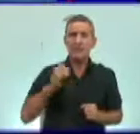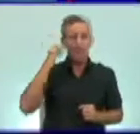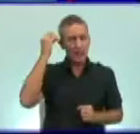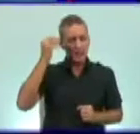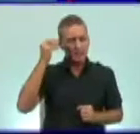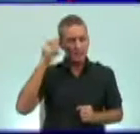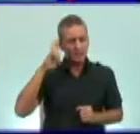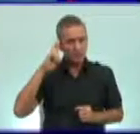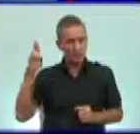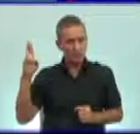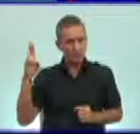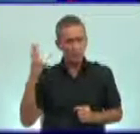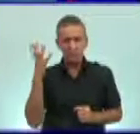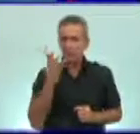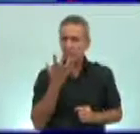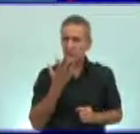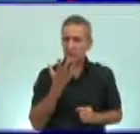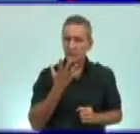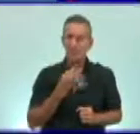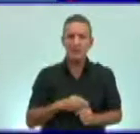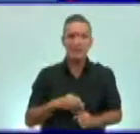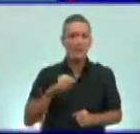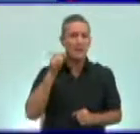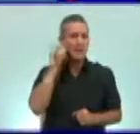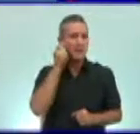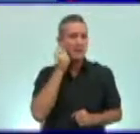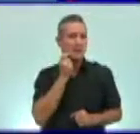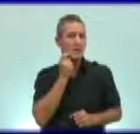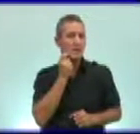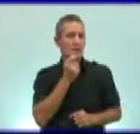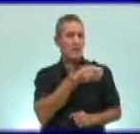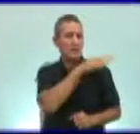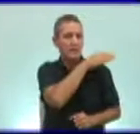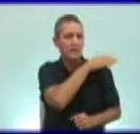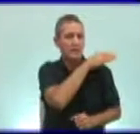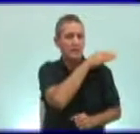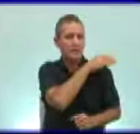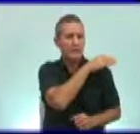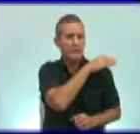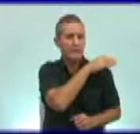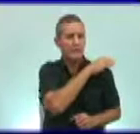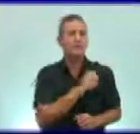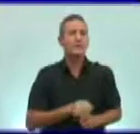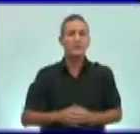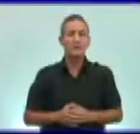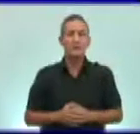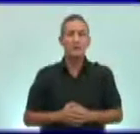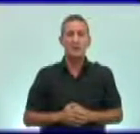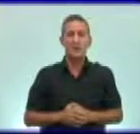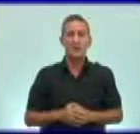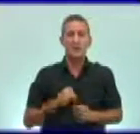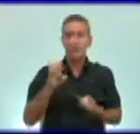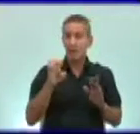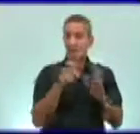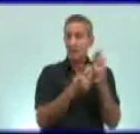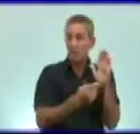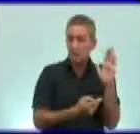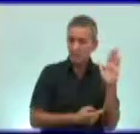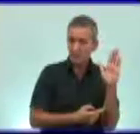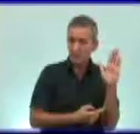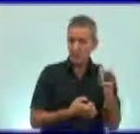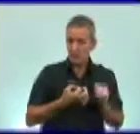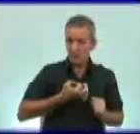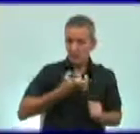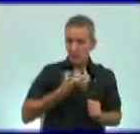les va dando la magnitud de cuán necesario es Bolívar para nuestra América. Dichos estos elementos, podemos entonces